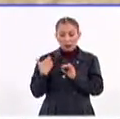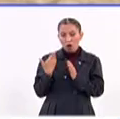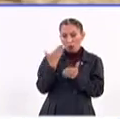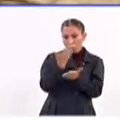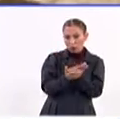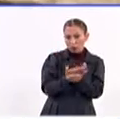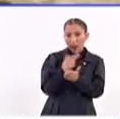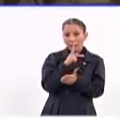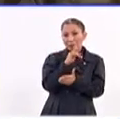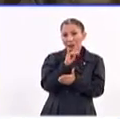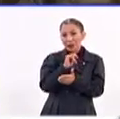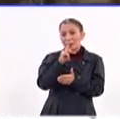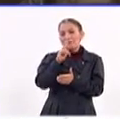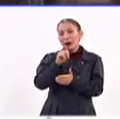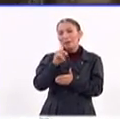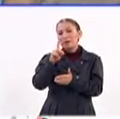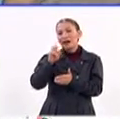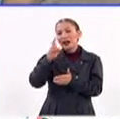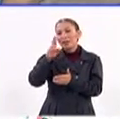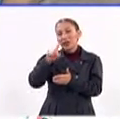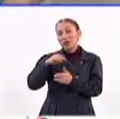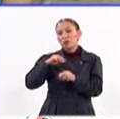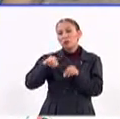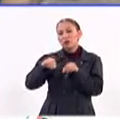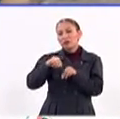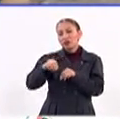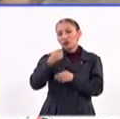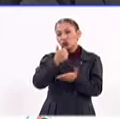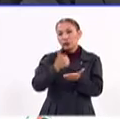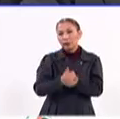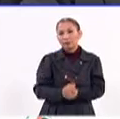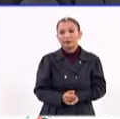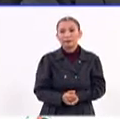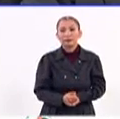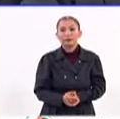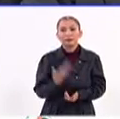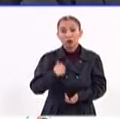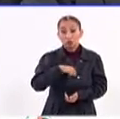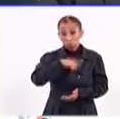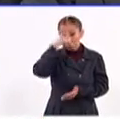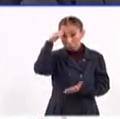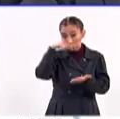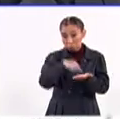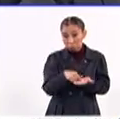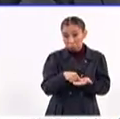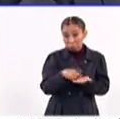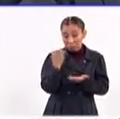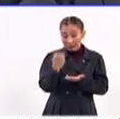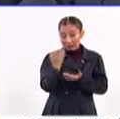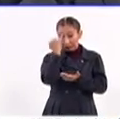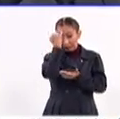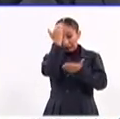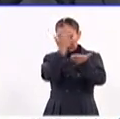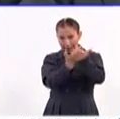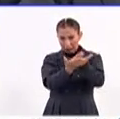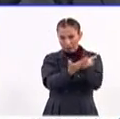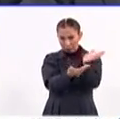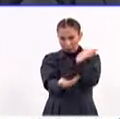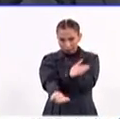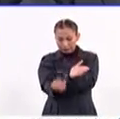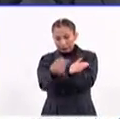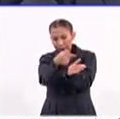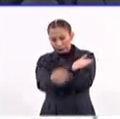recientes propusieron PRI, PAN, PRD y Movimiento Ciudadano. Nosotros creemos que esta iniciativa que